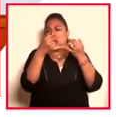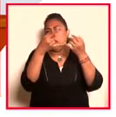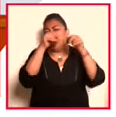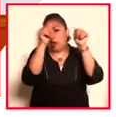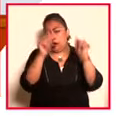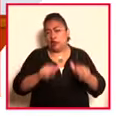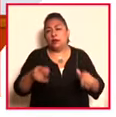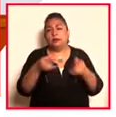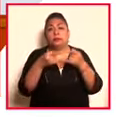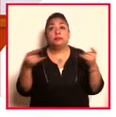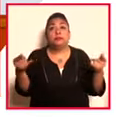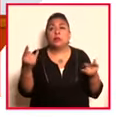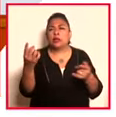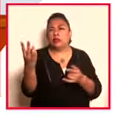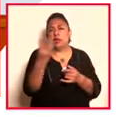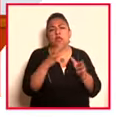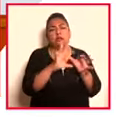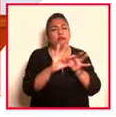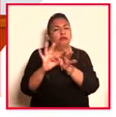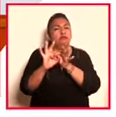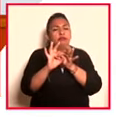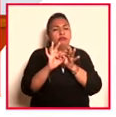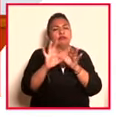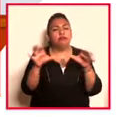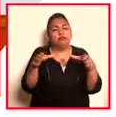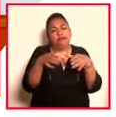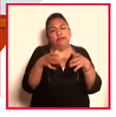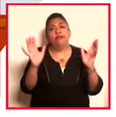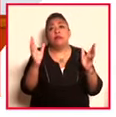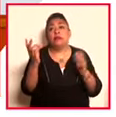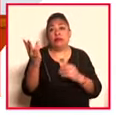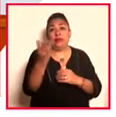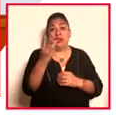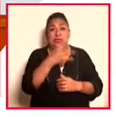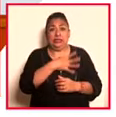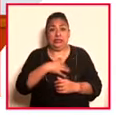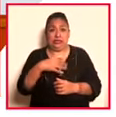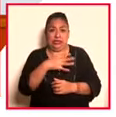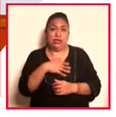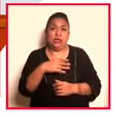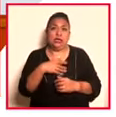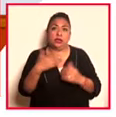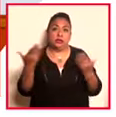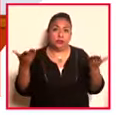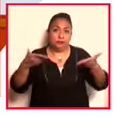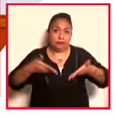disciplinas muy cercanas a él. Entonces, entre los tres, y aquí tú...